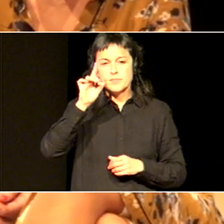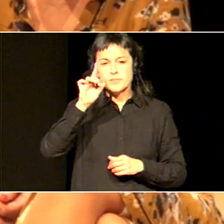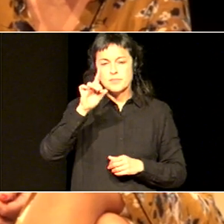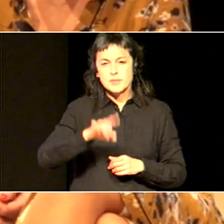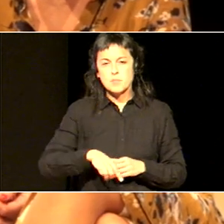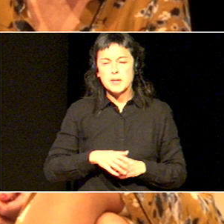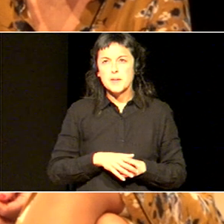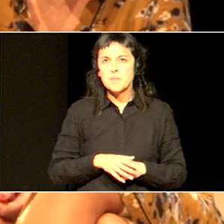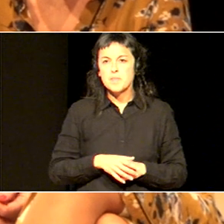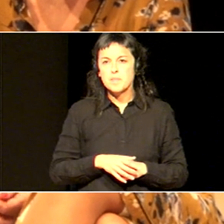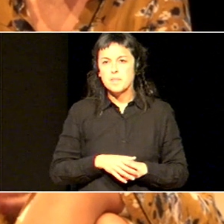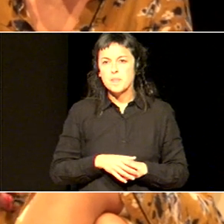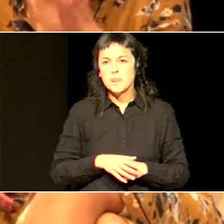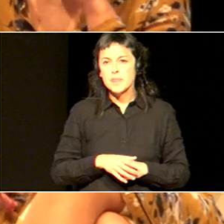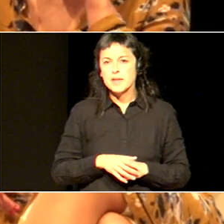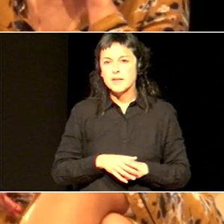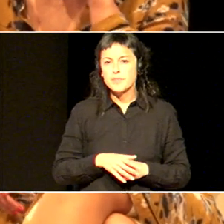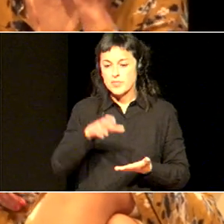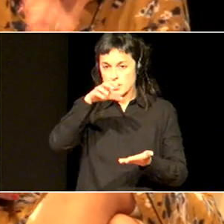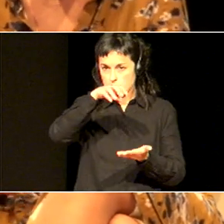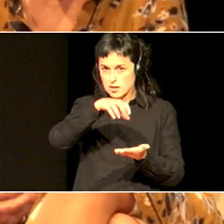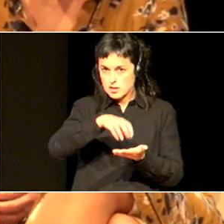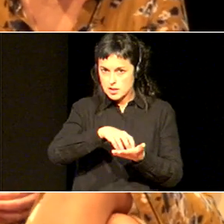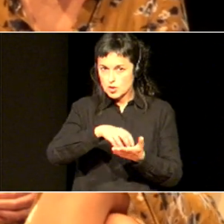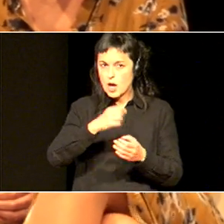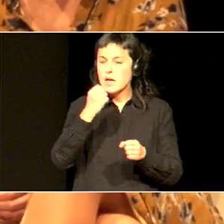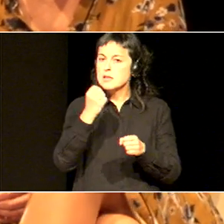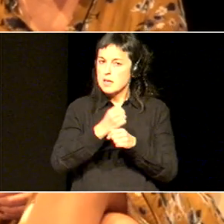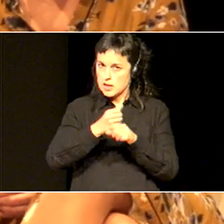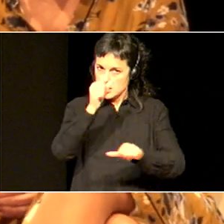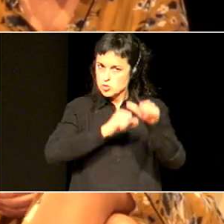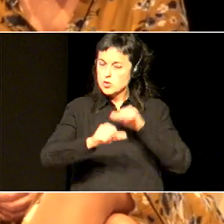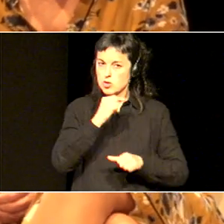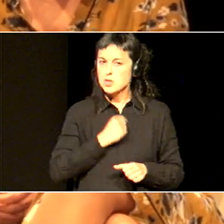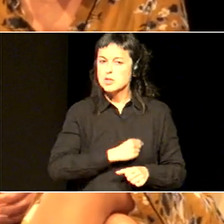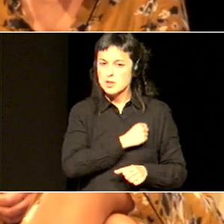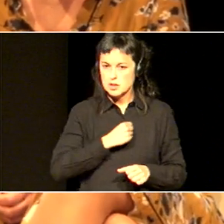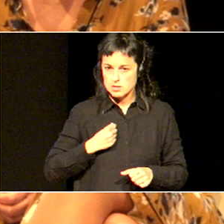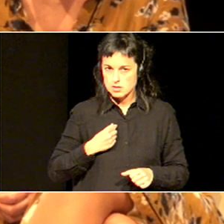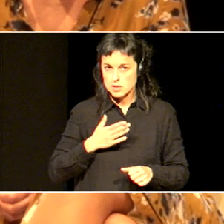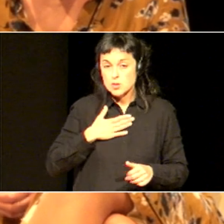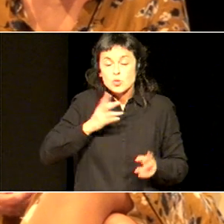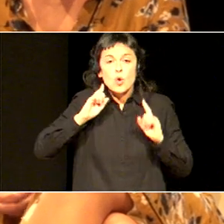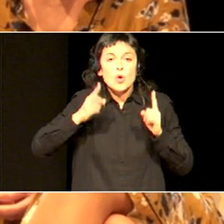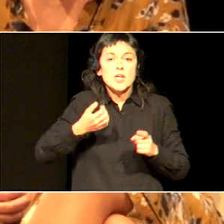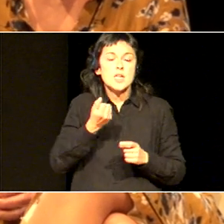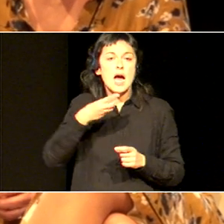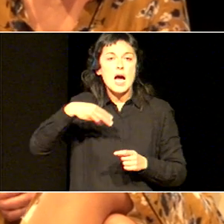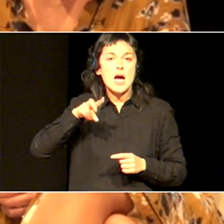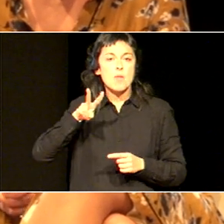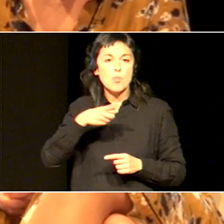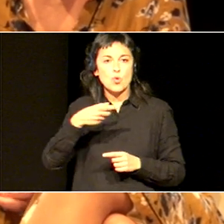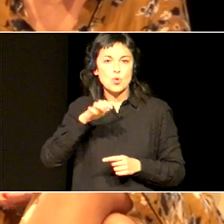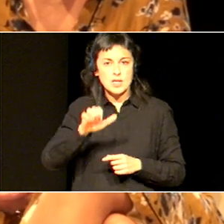nola da, bai, ikastetxean lan egiten dute erakunde ijitoak, gure kasuan ikastetxean AMUGE deitzen dira, Asociación de Mujeres